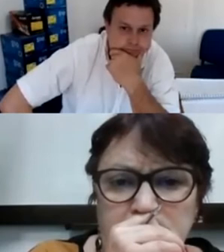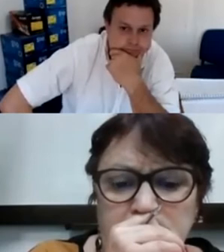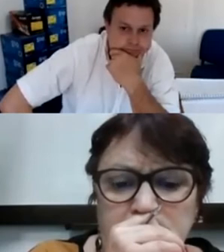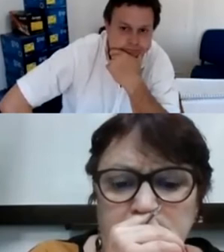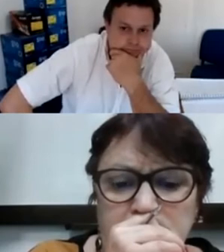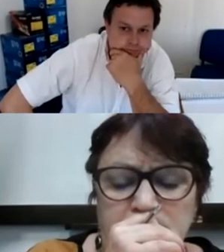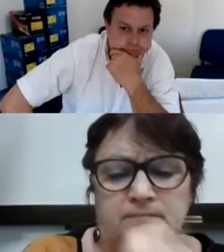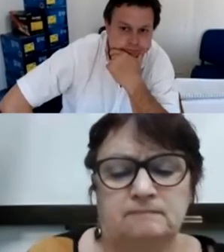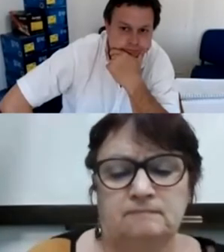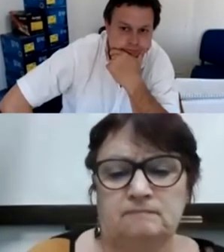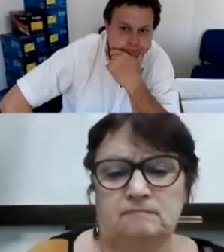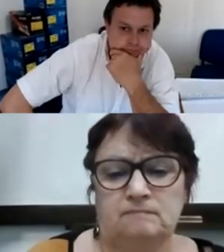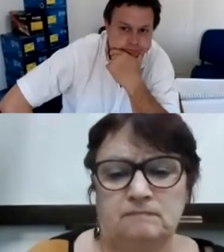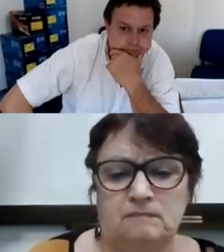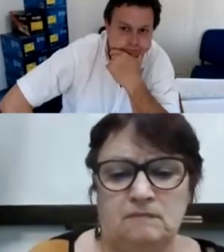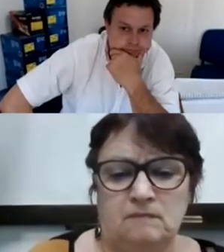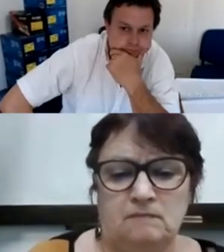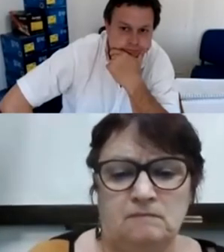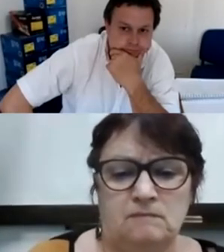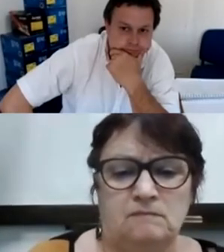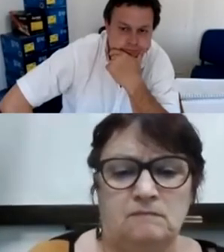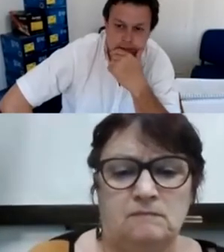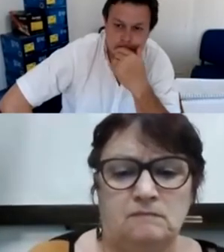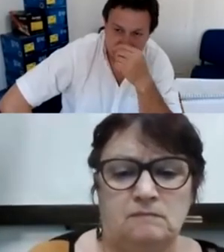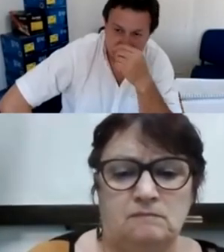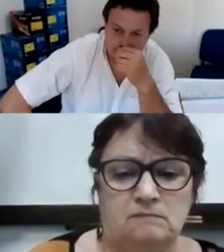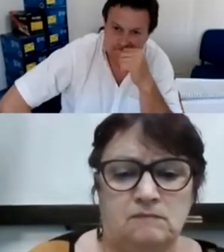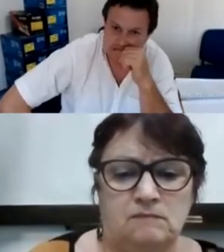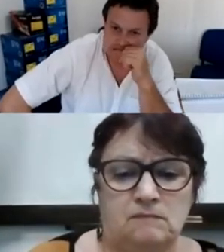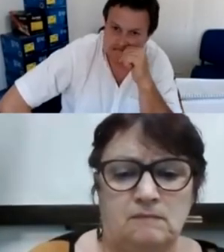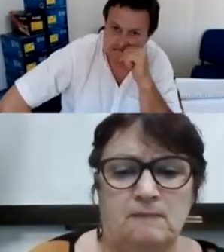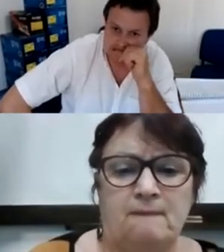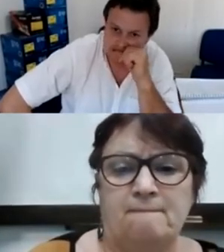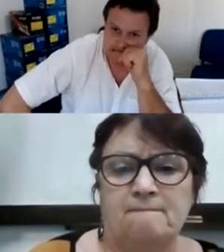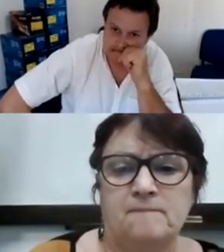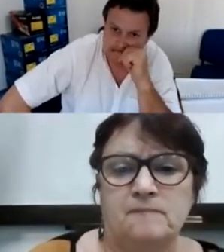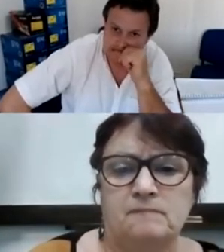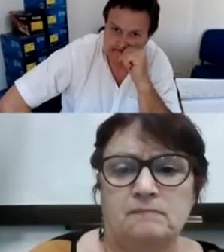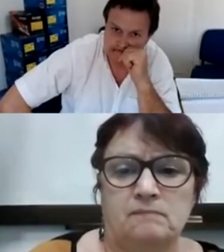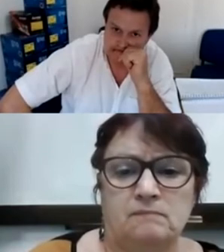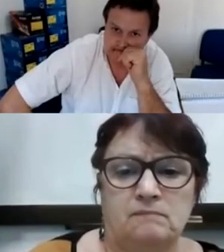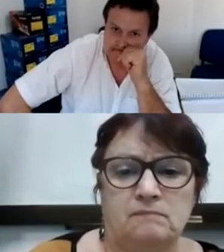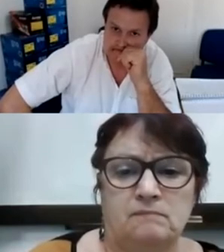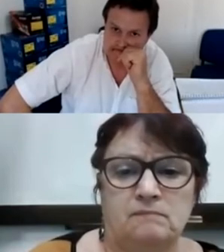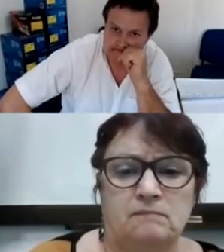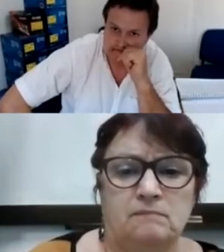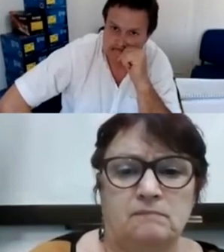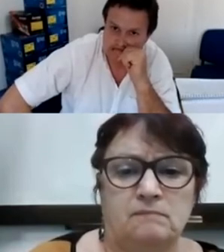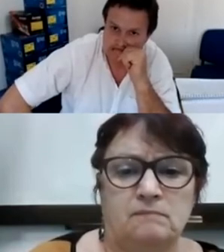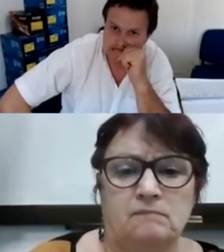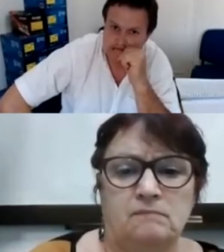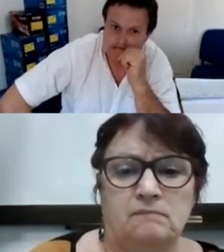equilibrios para que todo esto también, de nuevo, a largo plazo se sostenga. Cierro por ahí, así no es demasiado lo que digo.